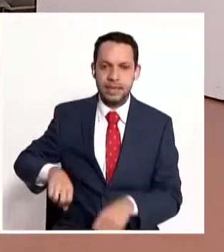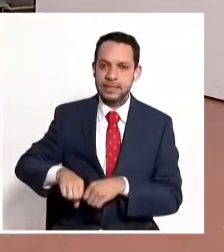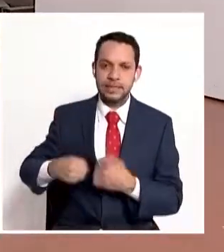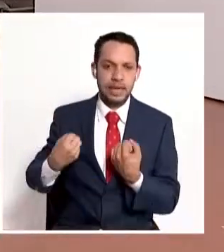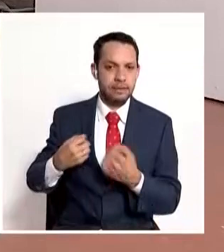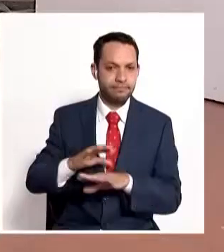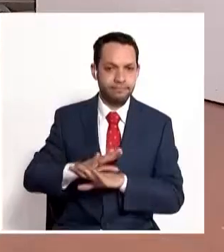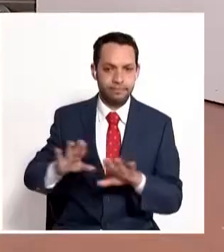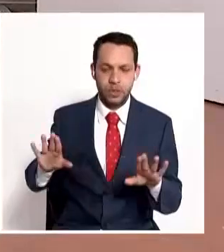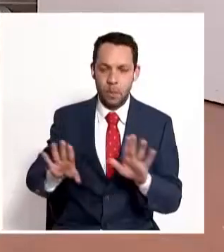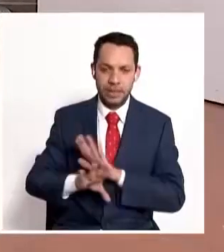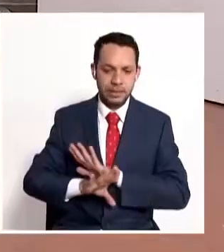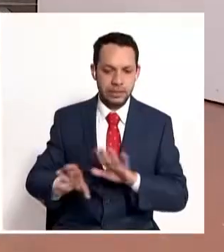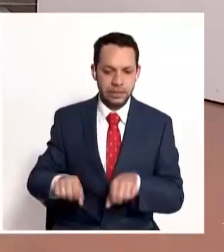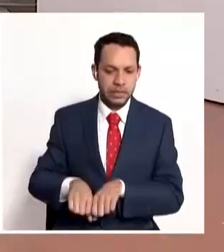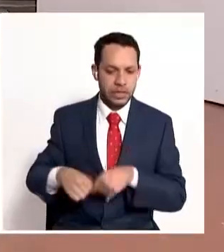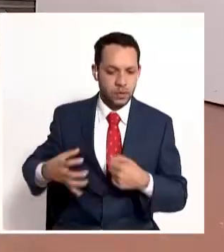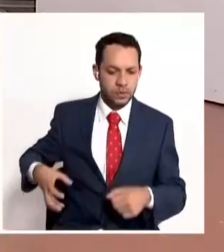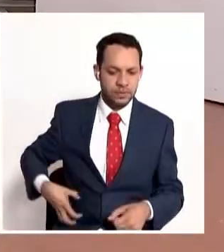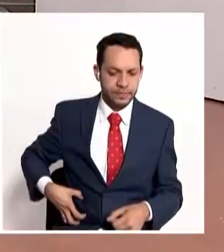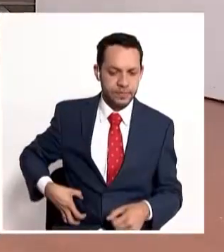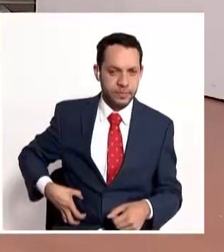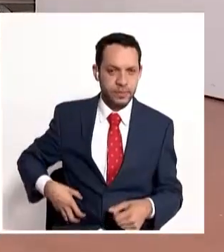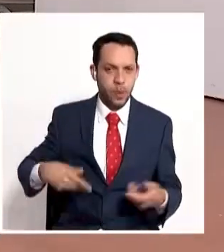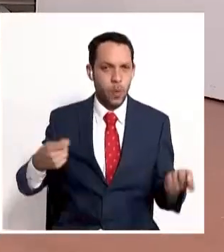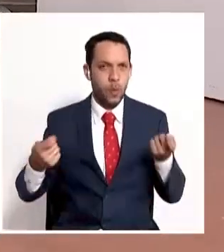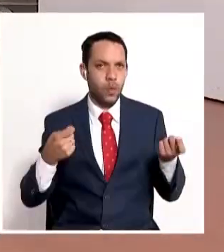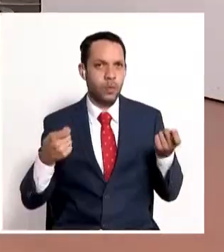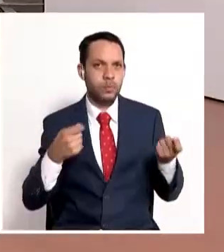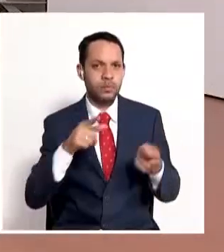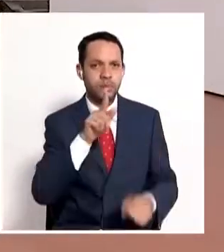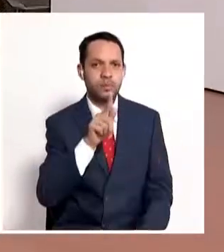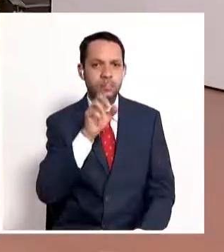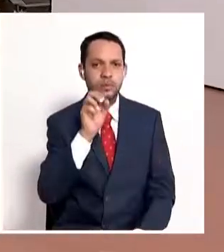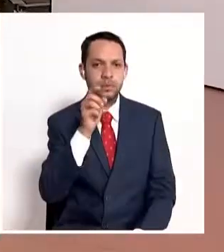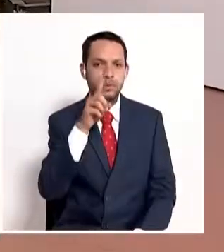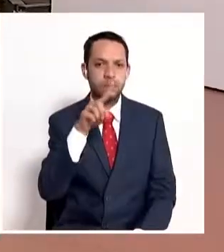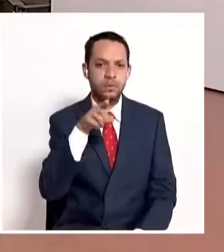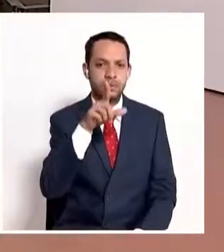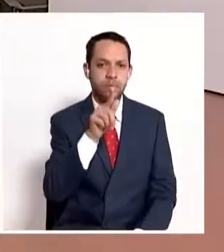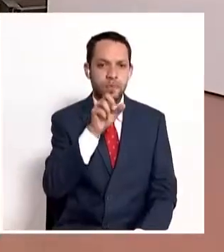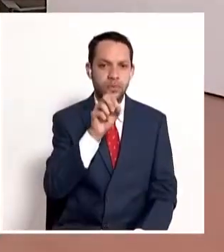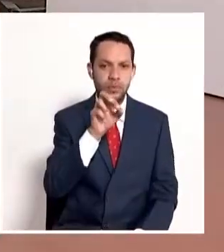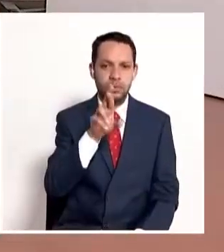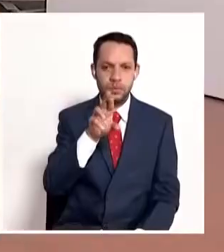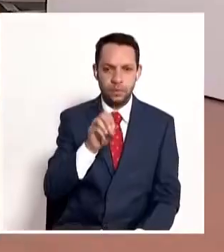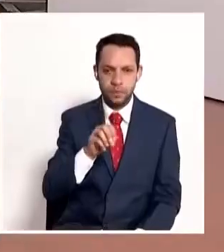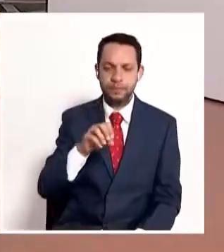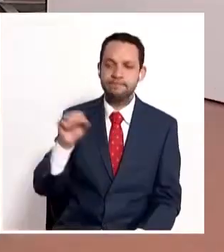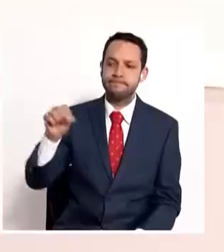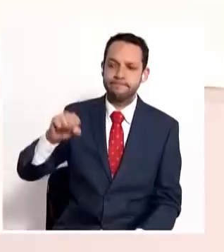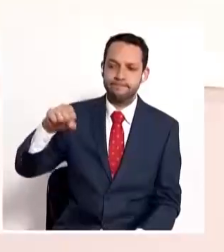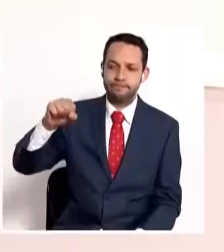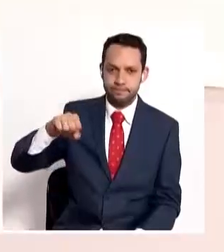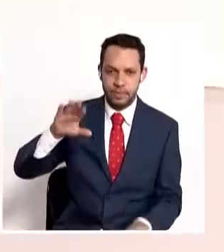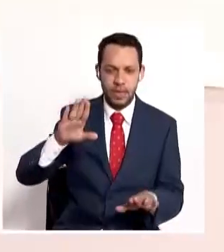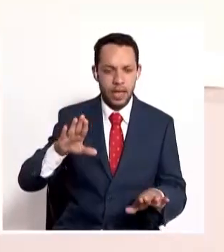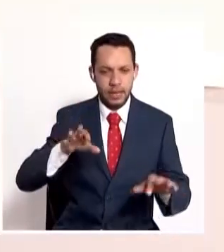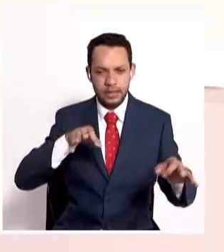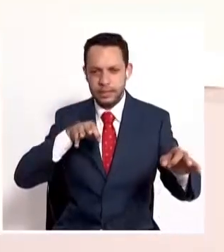trasplante pero el fósforo como no podría controlar bueno si estamos a tiempo de ir a unas notas